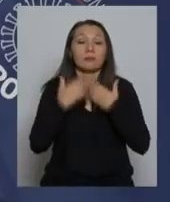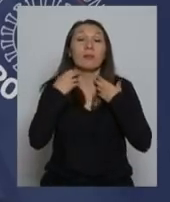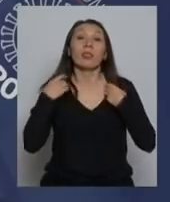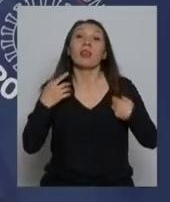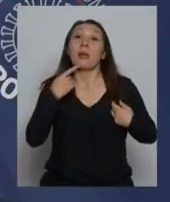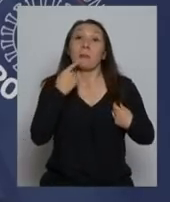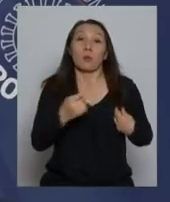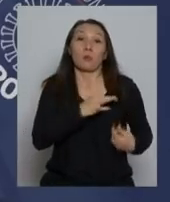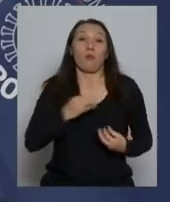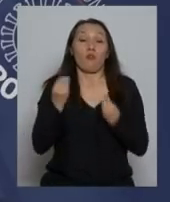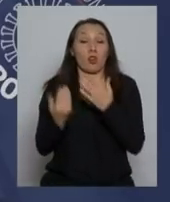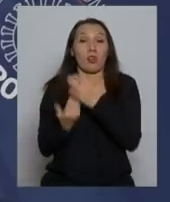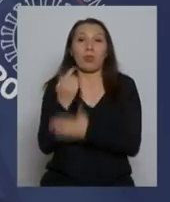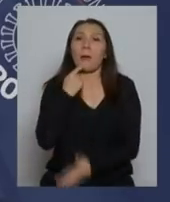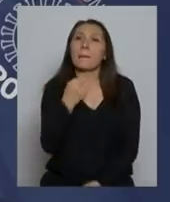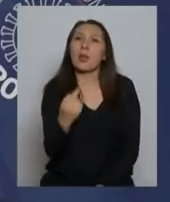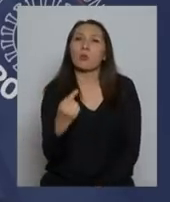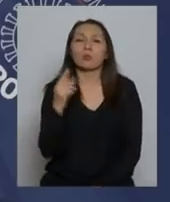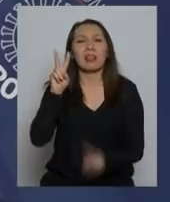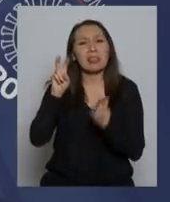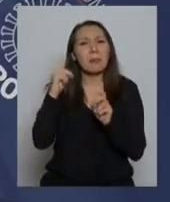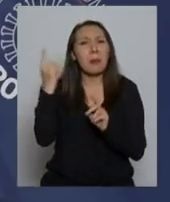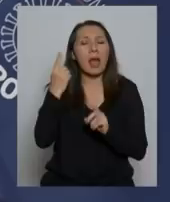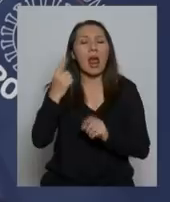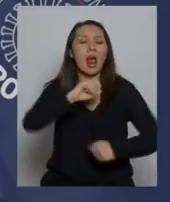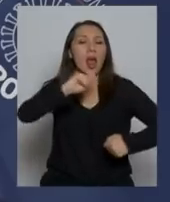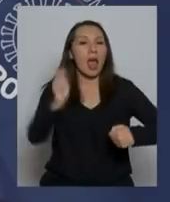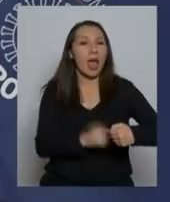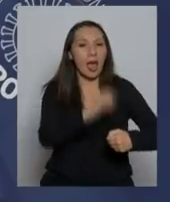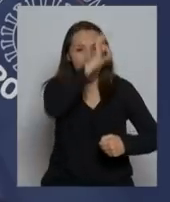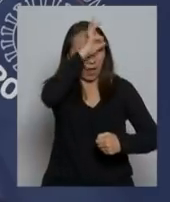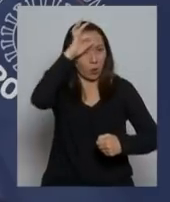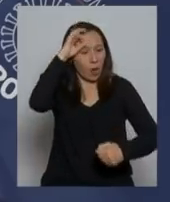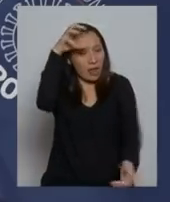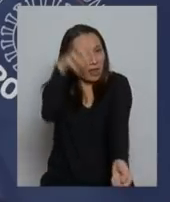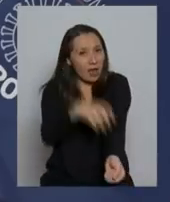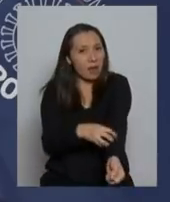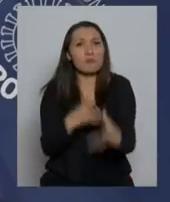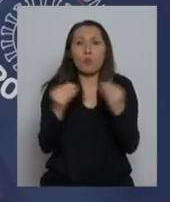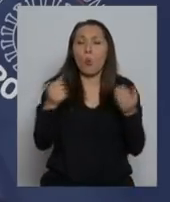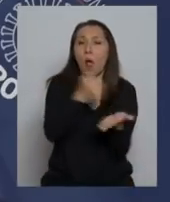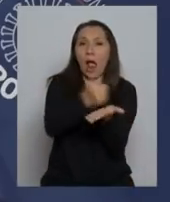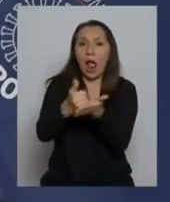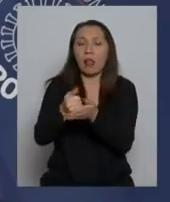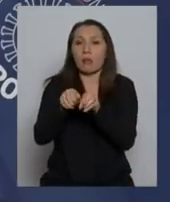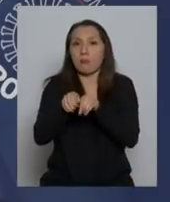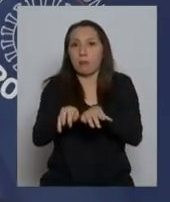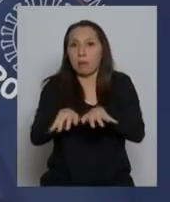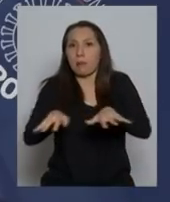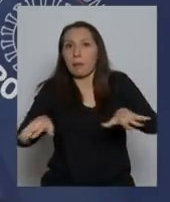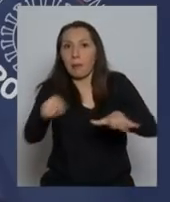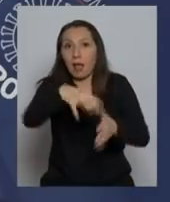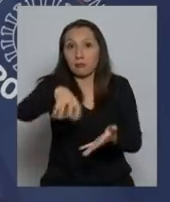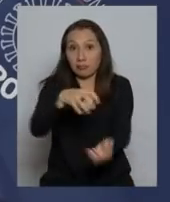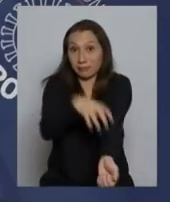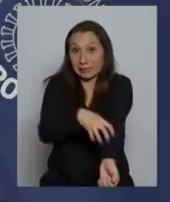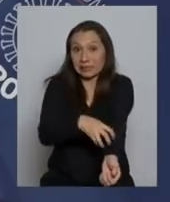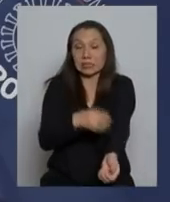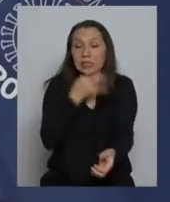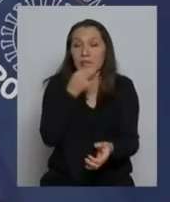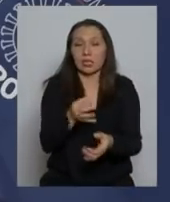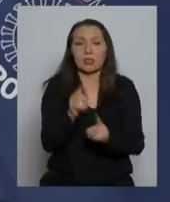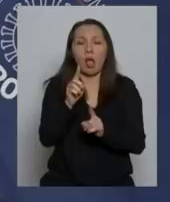Ministro, buenos días. Quería preguntarle por la situación particular en la Araucanía. Varios alcaldes, a raíz del brote que se está presentando en este punto del país,